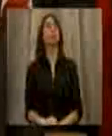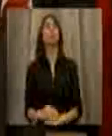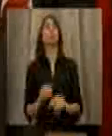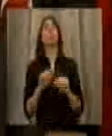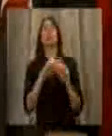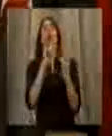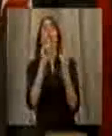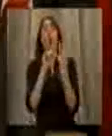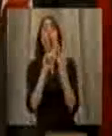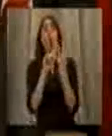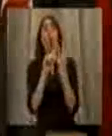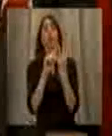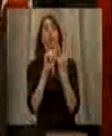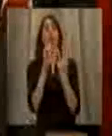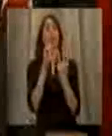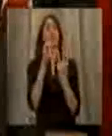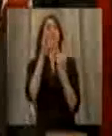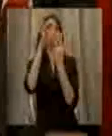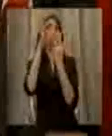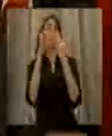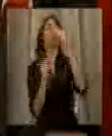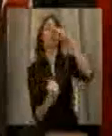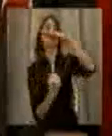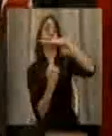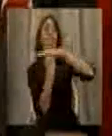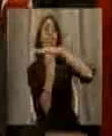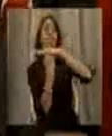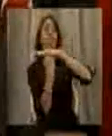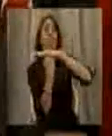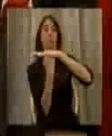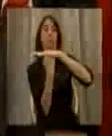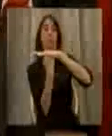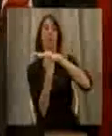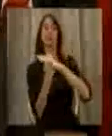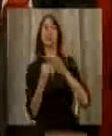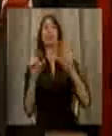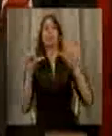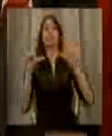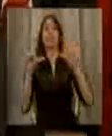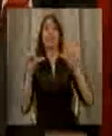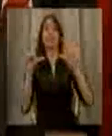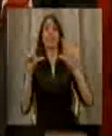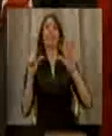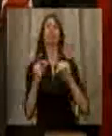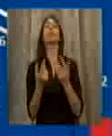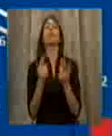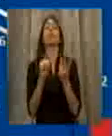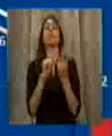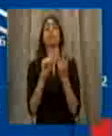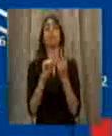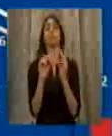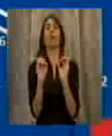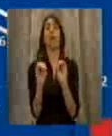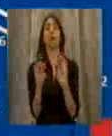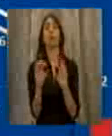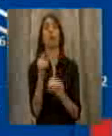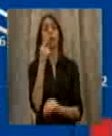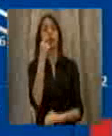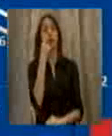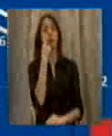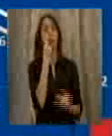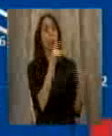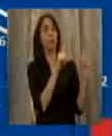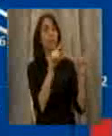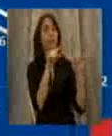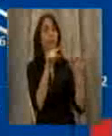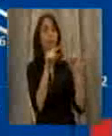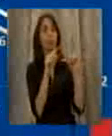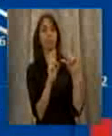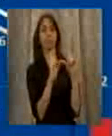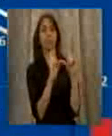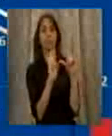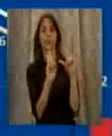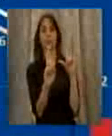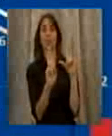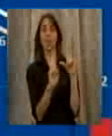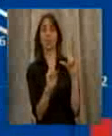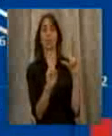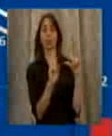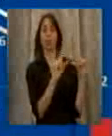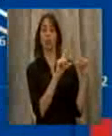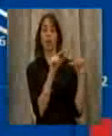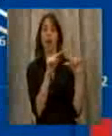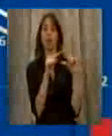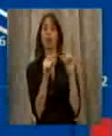otro punto central de nuestro 7 ejes, el tema de la educación, fíjense los últimos resultados que muestra